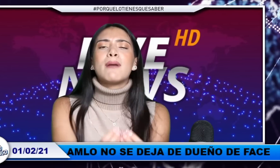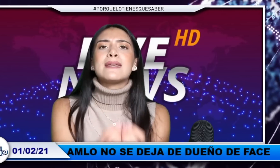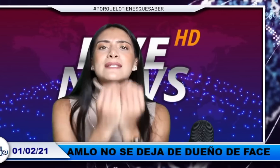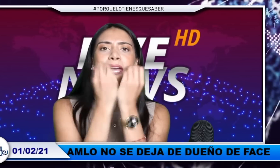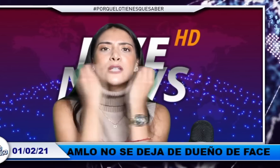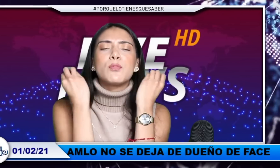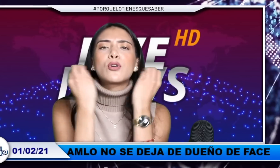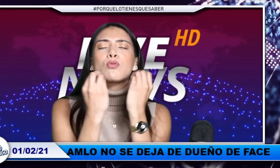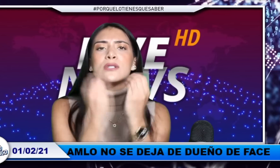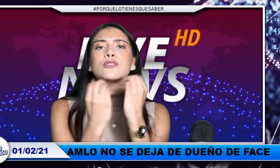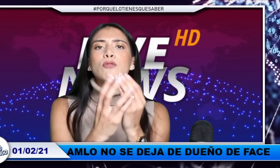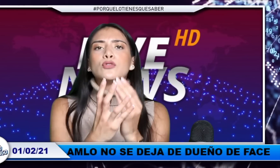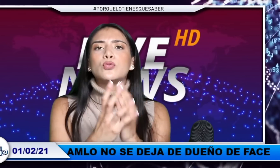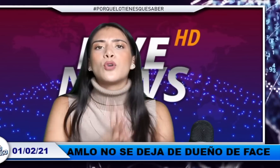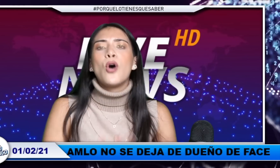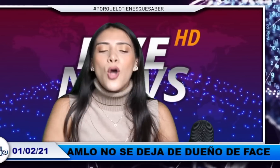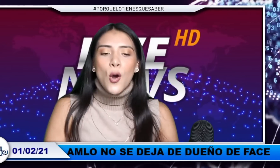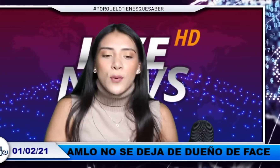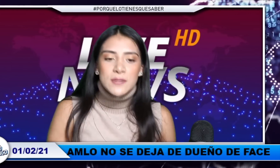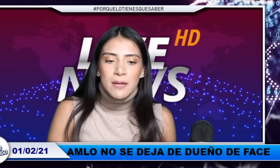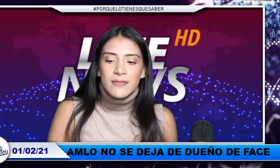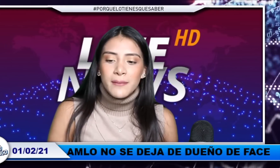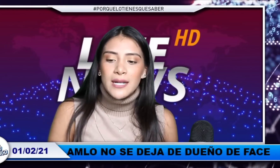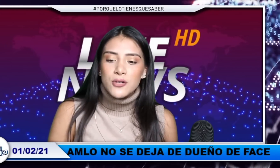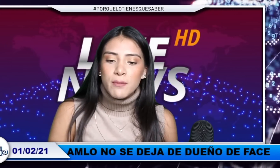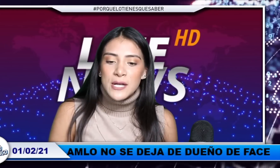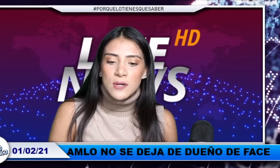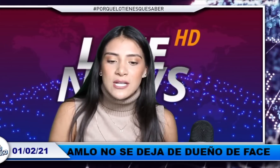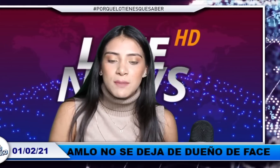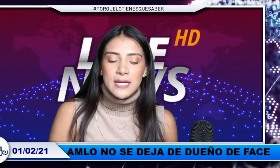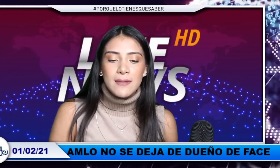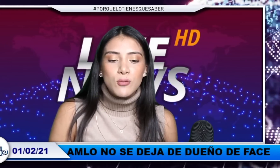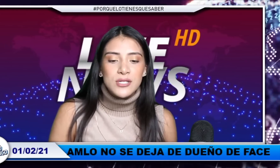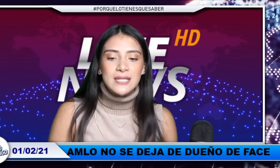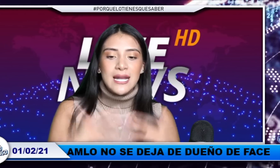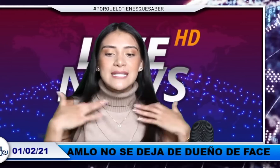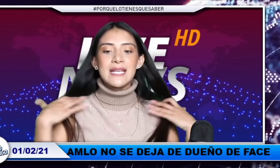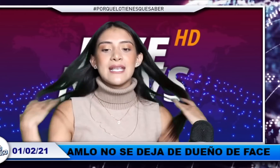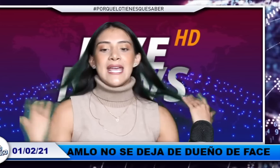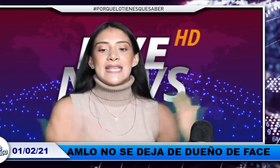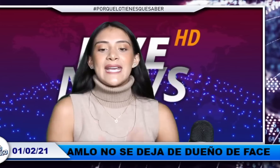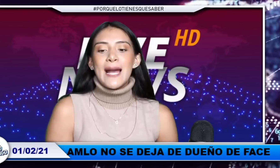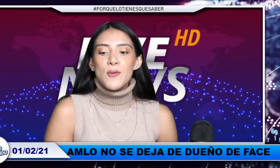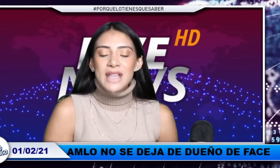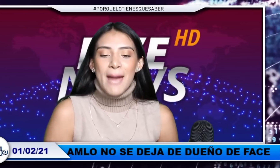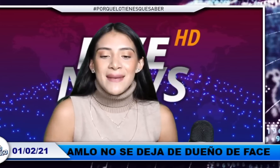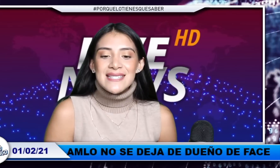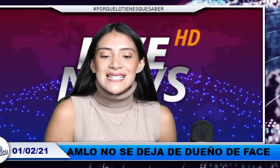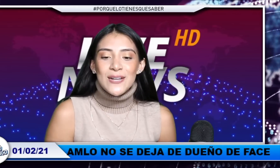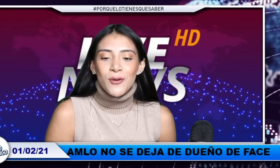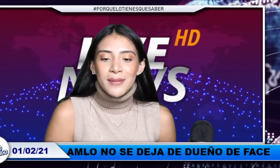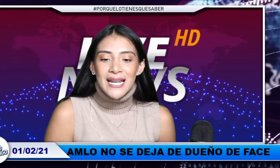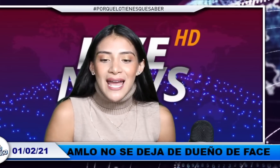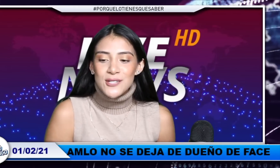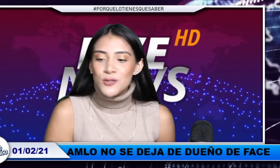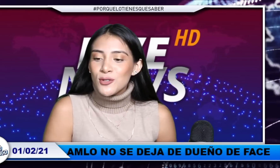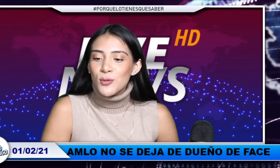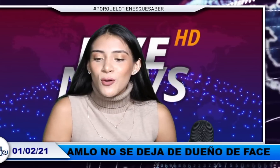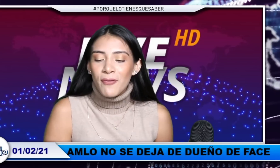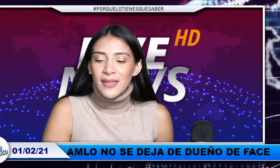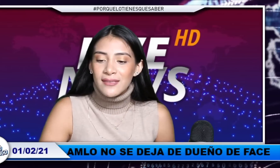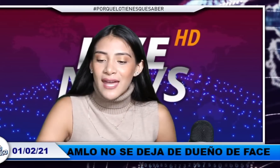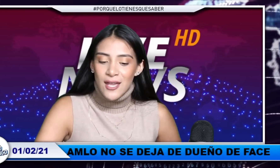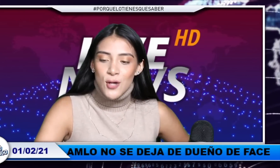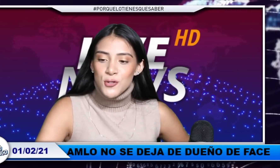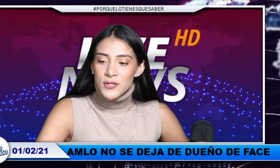por mi país, es por nuestro futuro. Pues bien, mi familia, yo paso a despedirme. Muchas gracias, llegamos a más de 5,000 likes, yo estoy